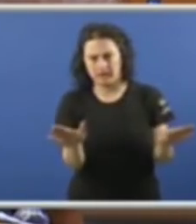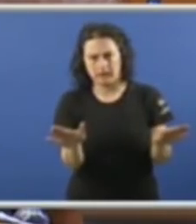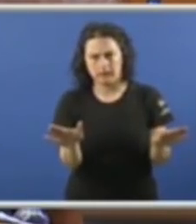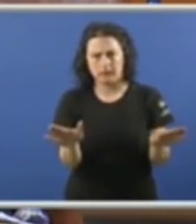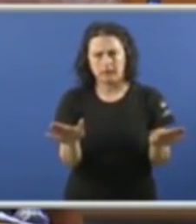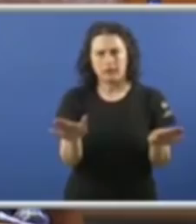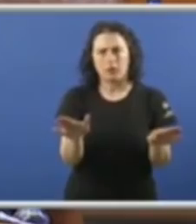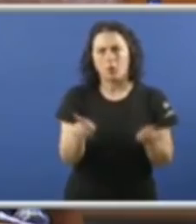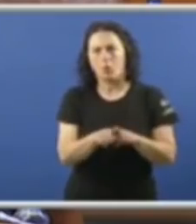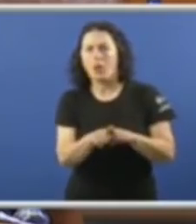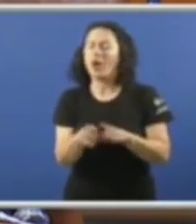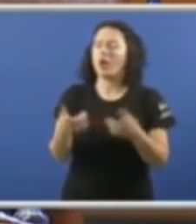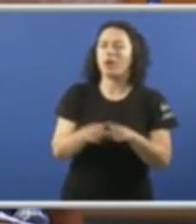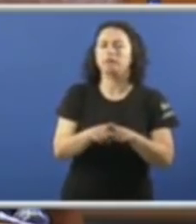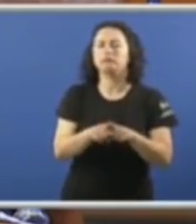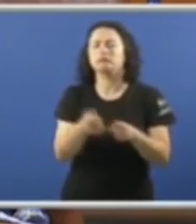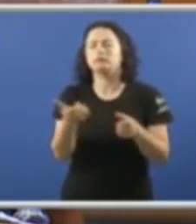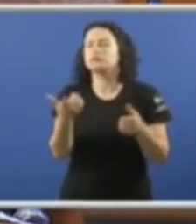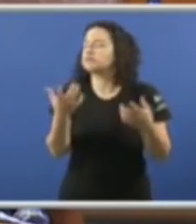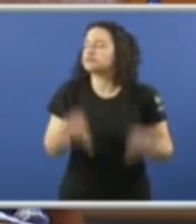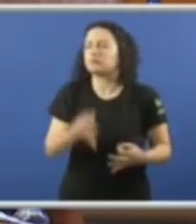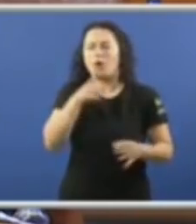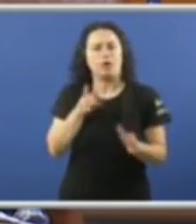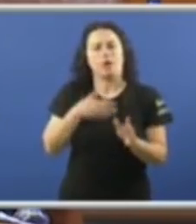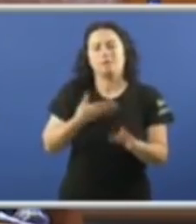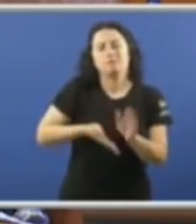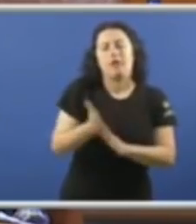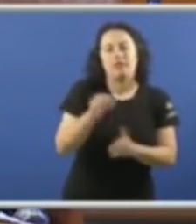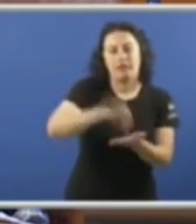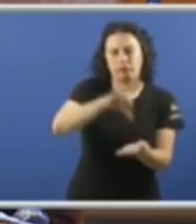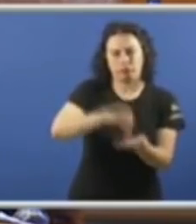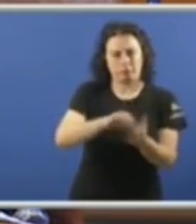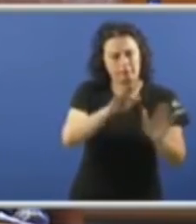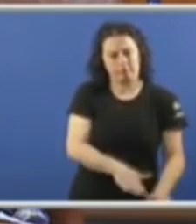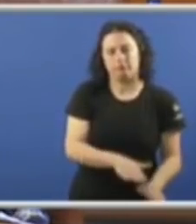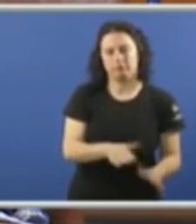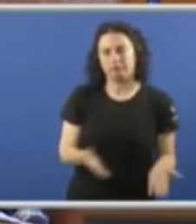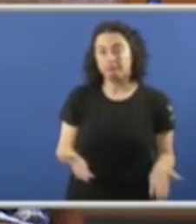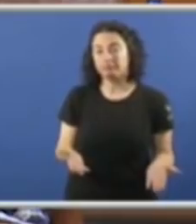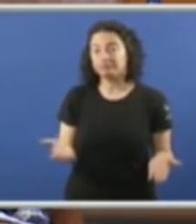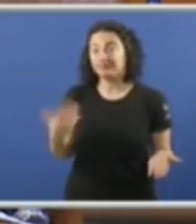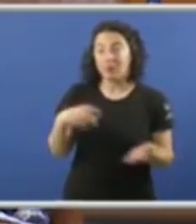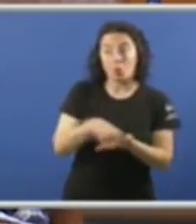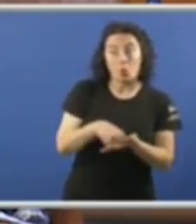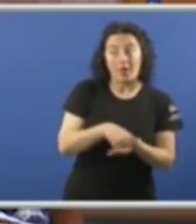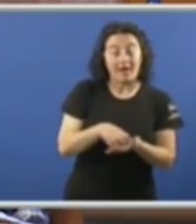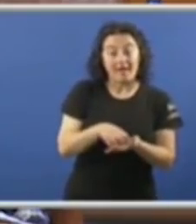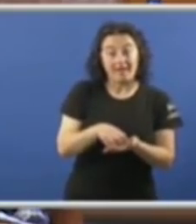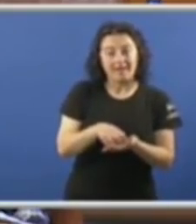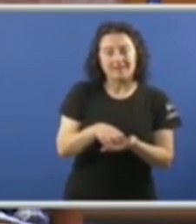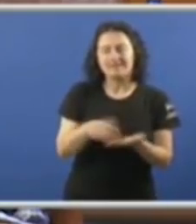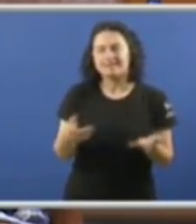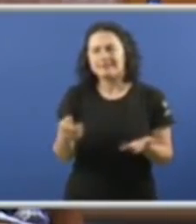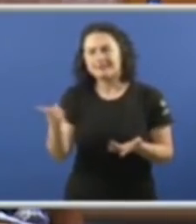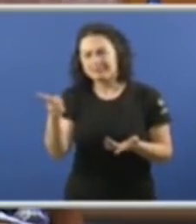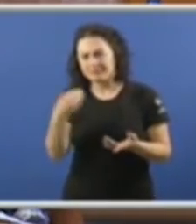a intransixencia e agora son de centro. Sí. A dúbida, en todo caso, é se